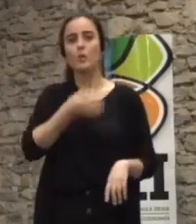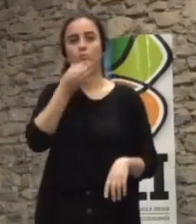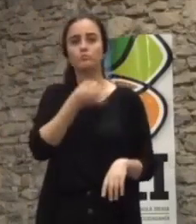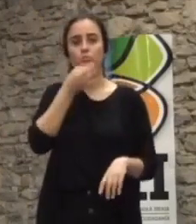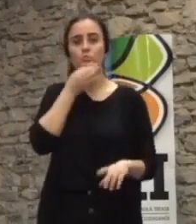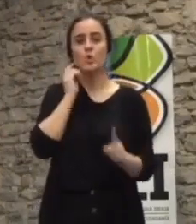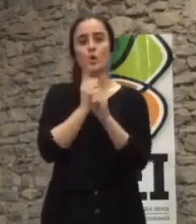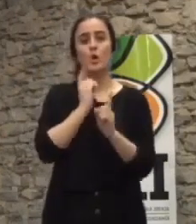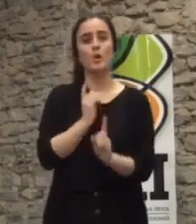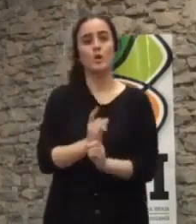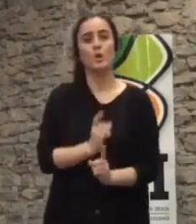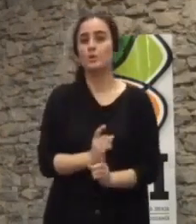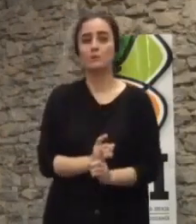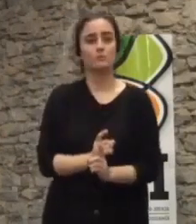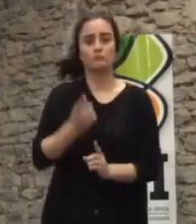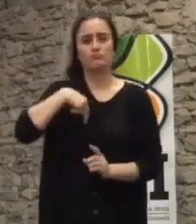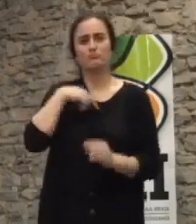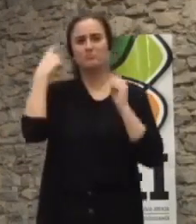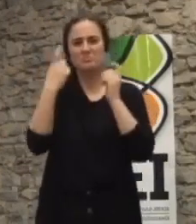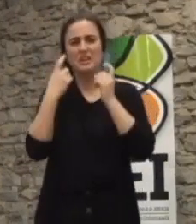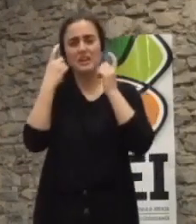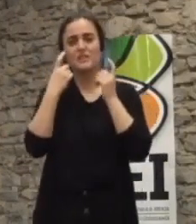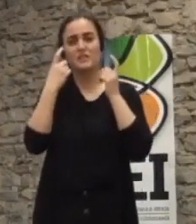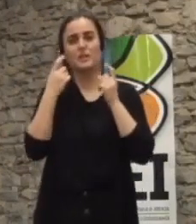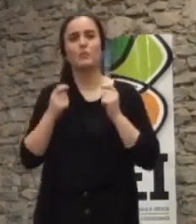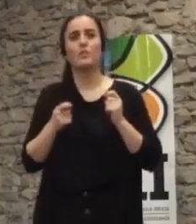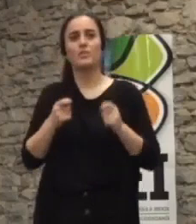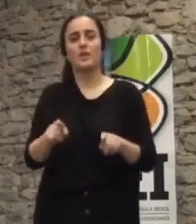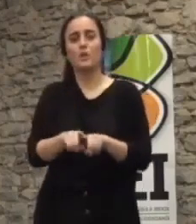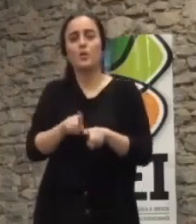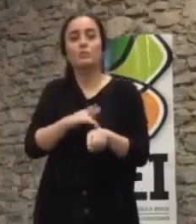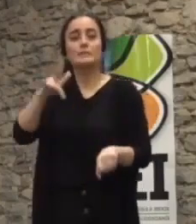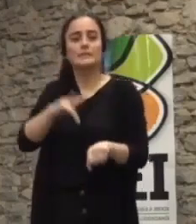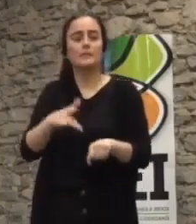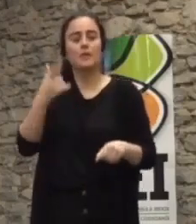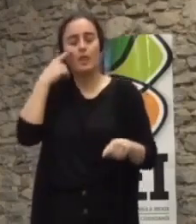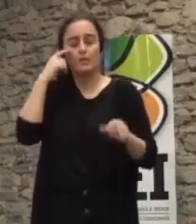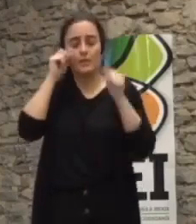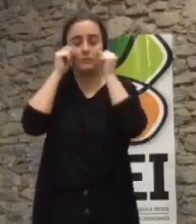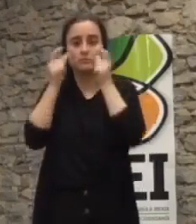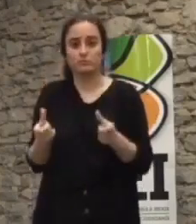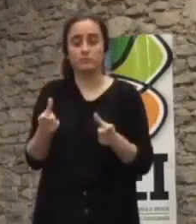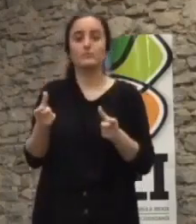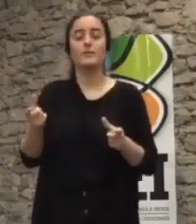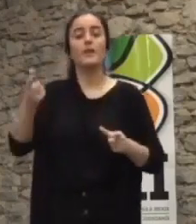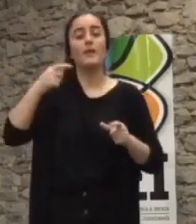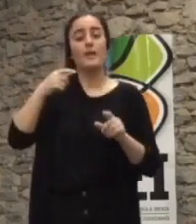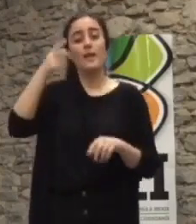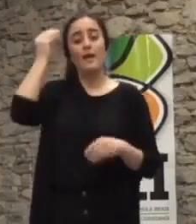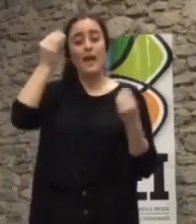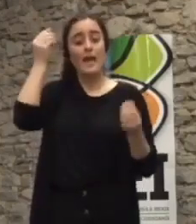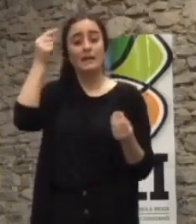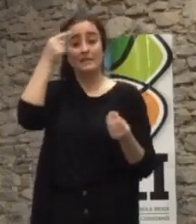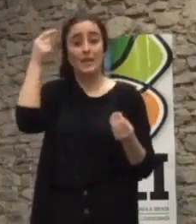lógicos o racionales, sino que intentamos tratarlo desde la sensibilidad de la persona. El estereotipo es un mecanismo que utiliza nuestro